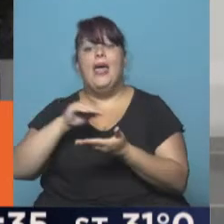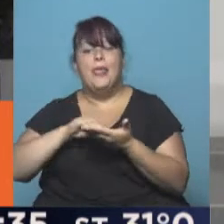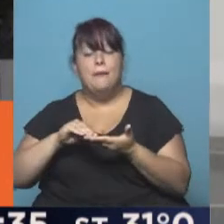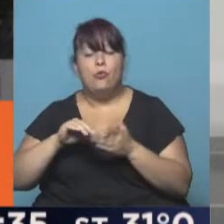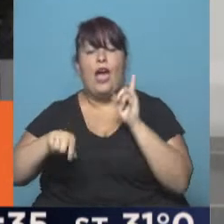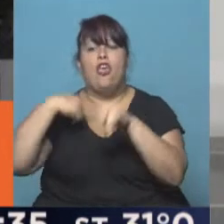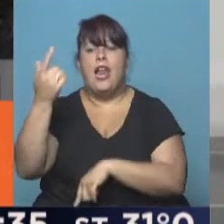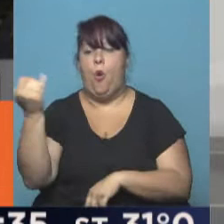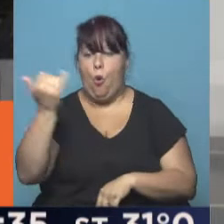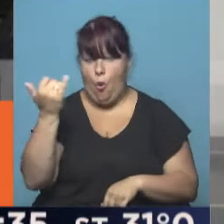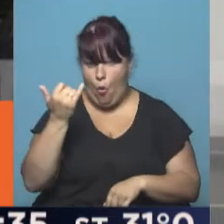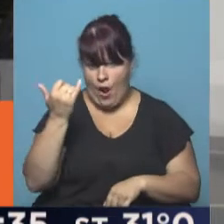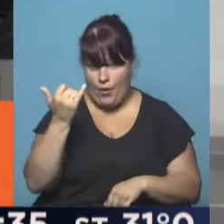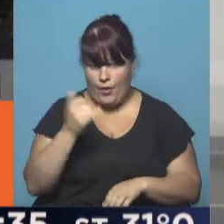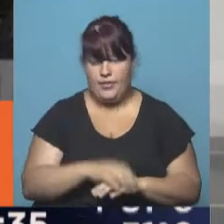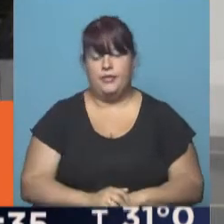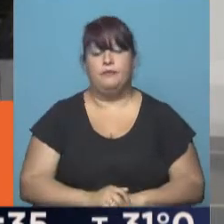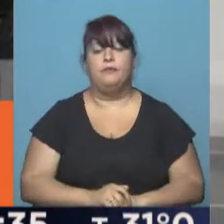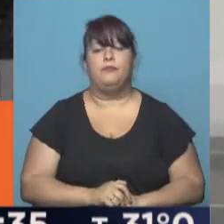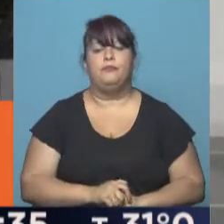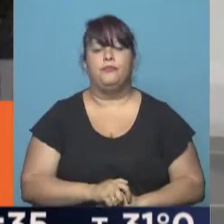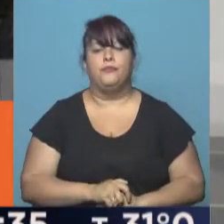al día siguiente, el próximo jueves.